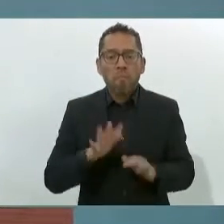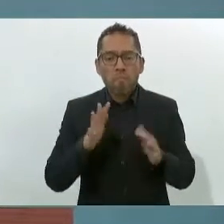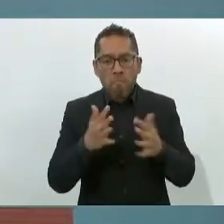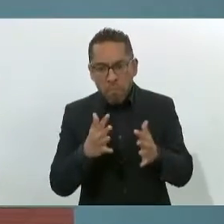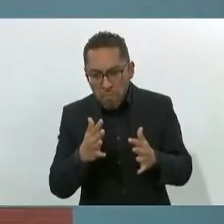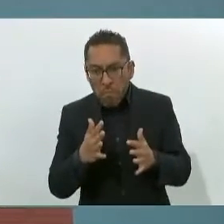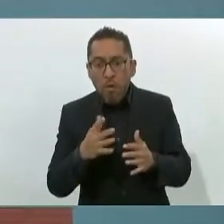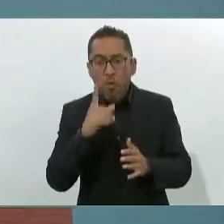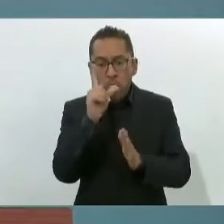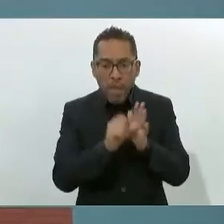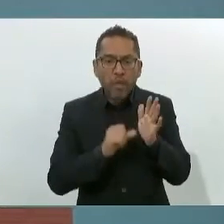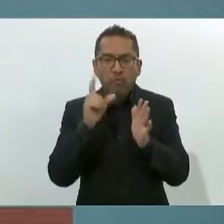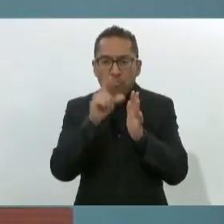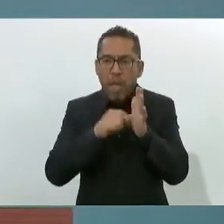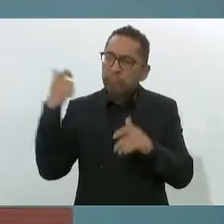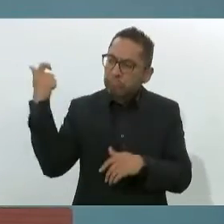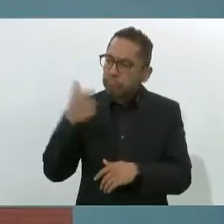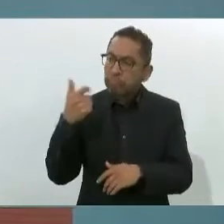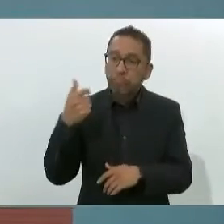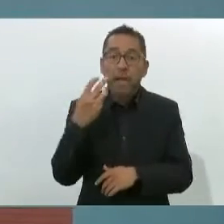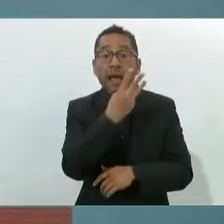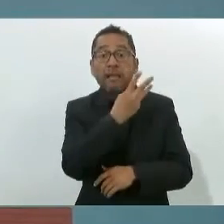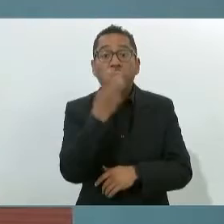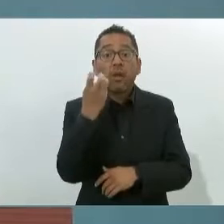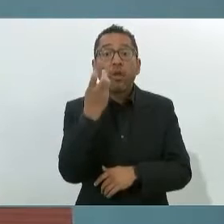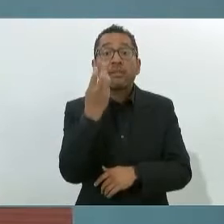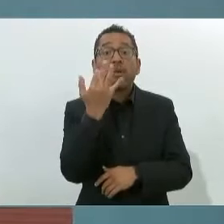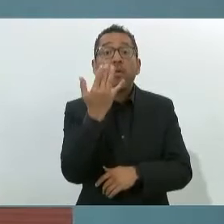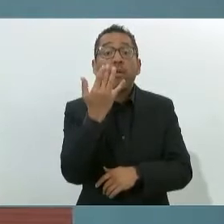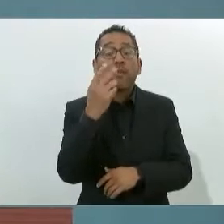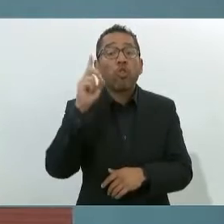$350 mensuales por familia.